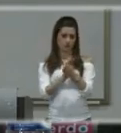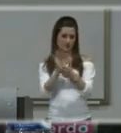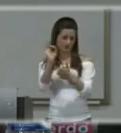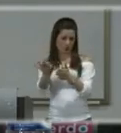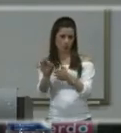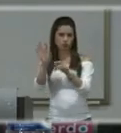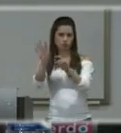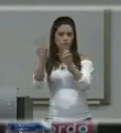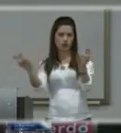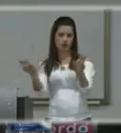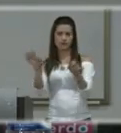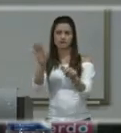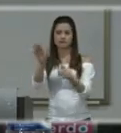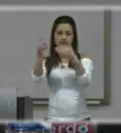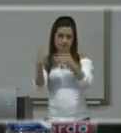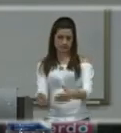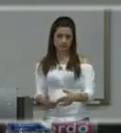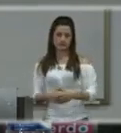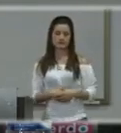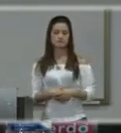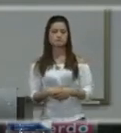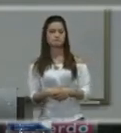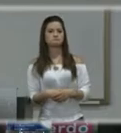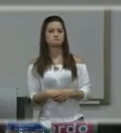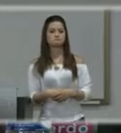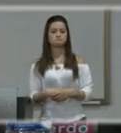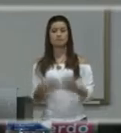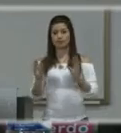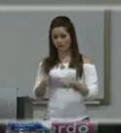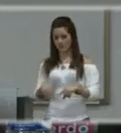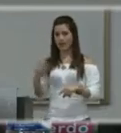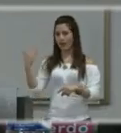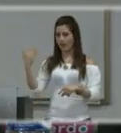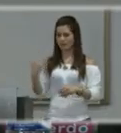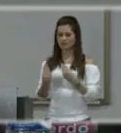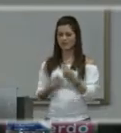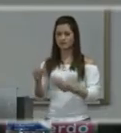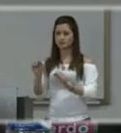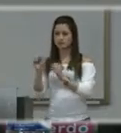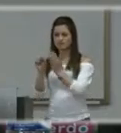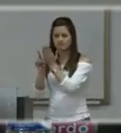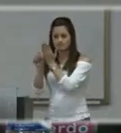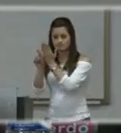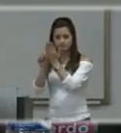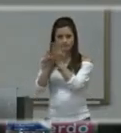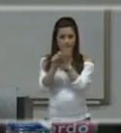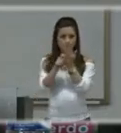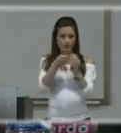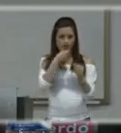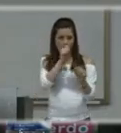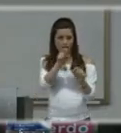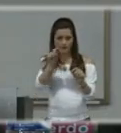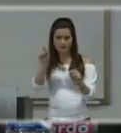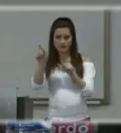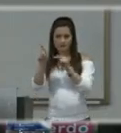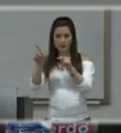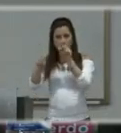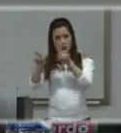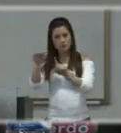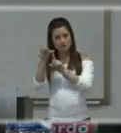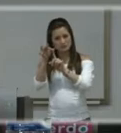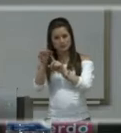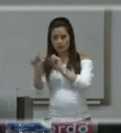sobre personas con discapacidad. También hicimos entrevistas a actores relevantes, entonces